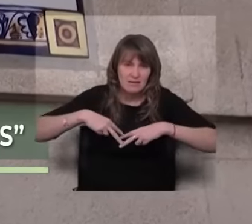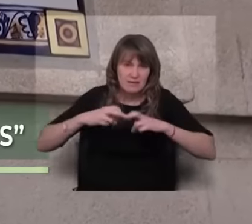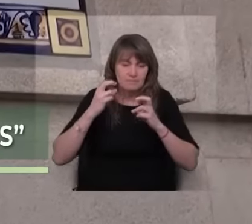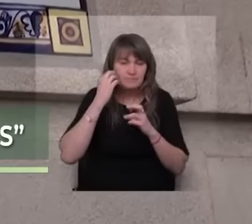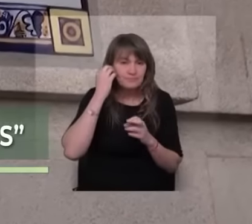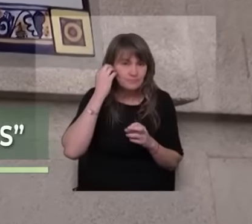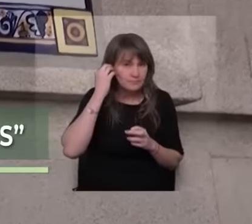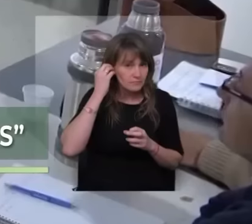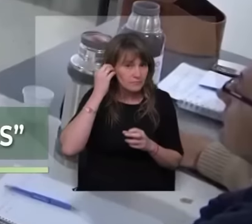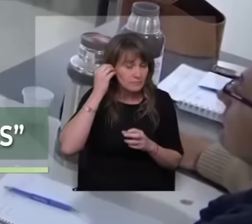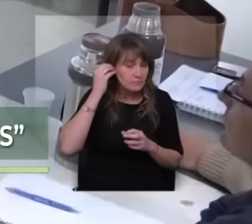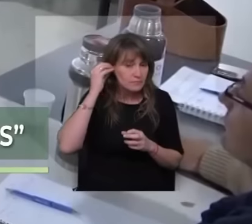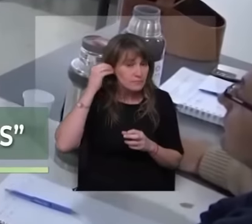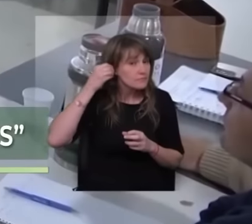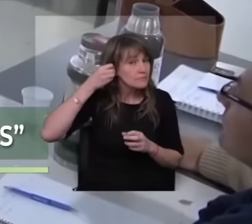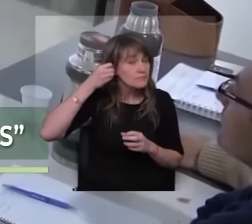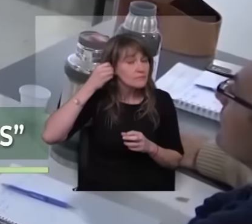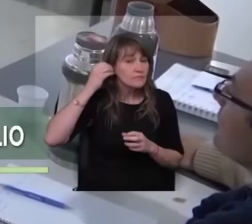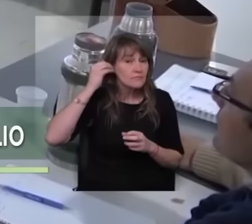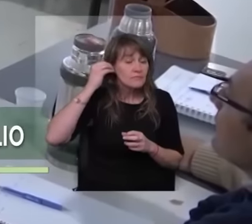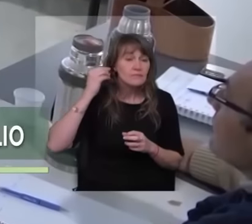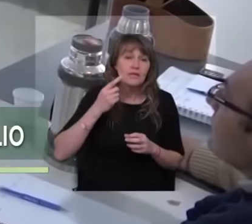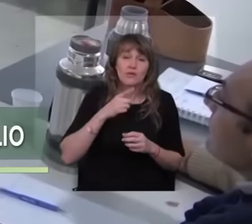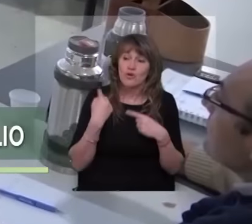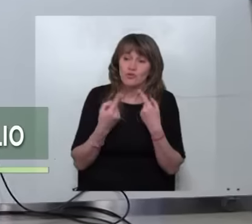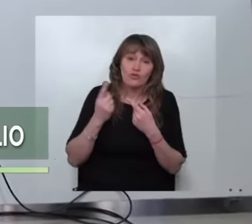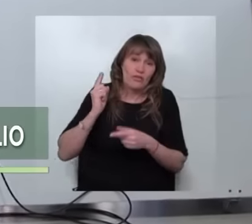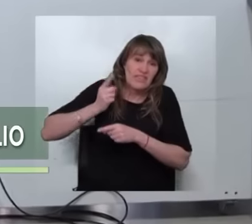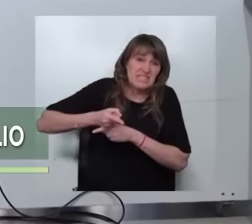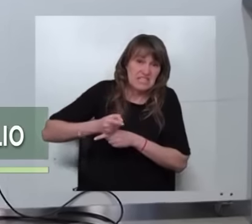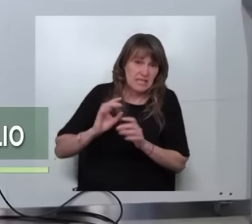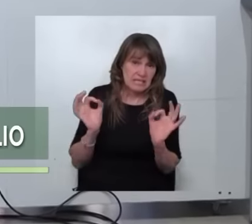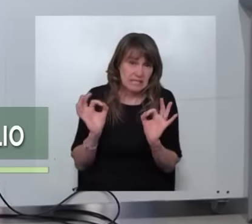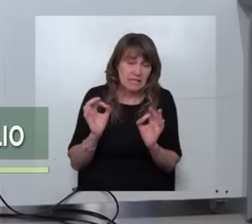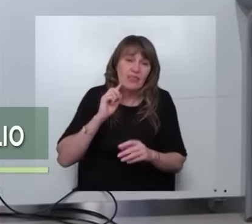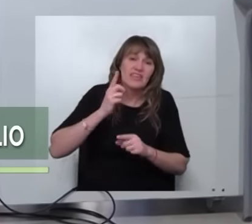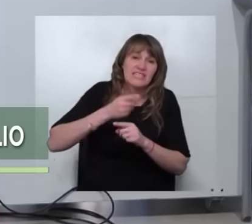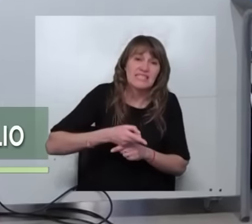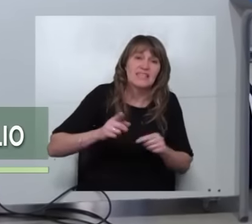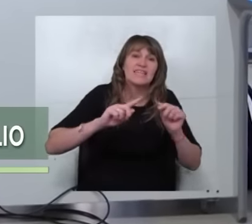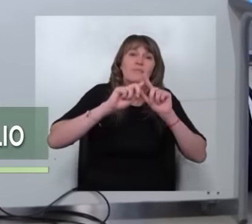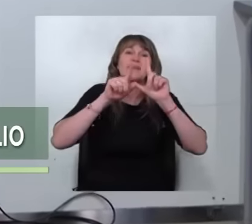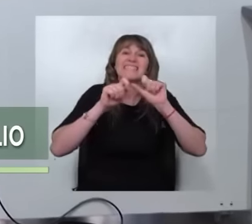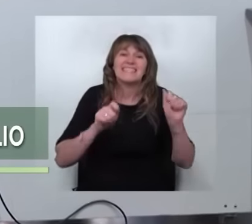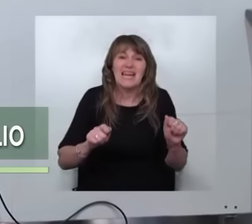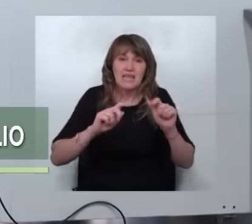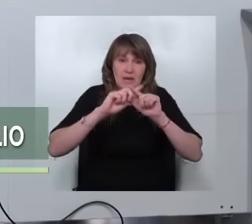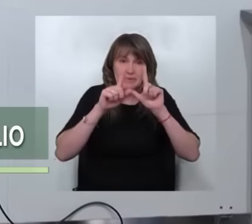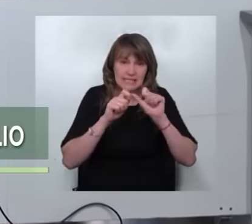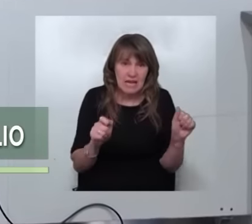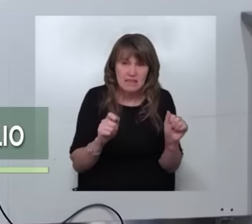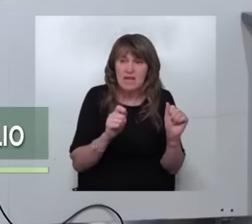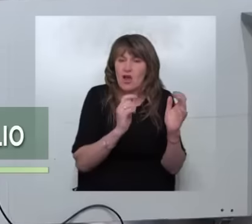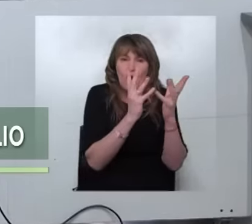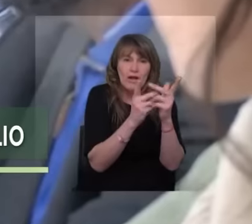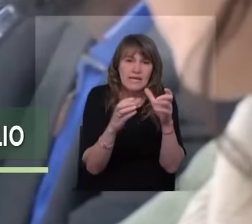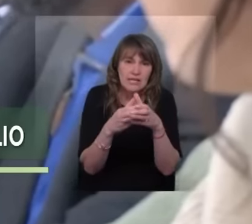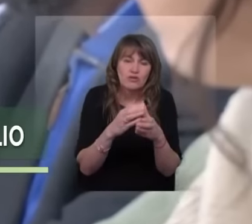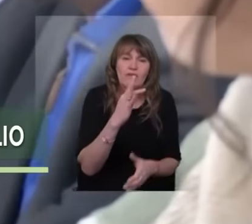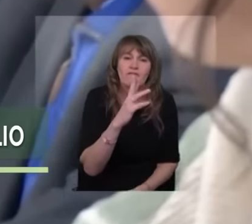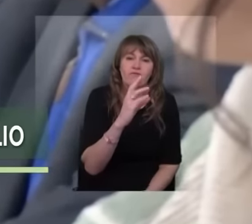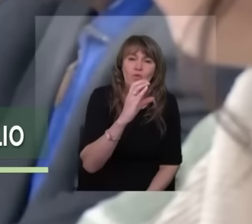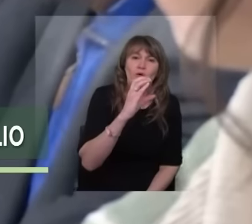Es evidente que nosotros no tomamos la decisión que haya un plebiscito sino que la tomó la organización sindical pnt y otras organizaciones como fan